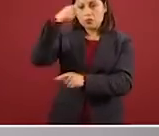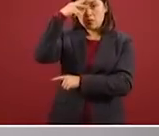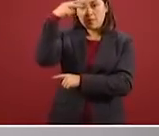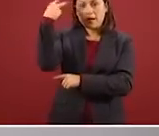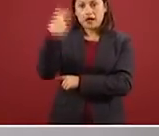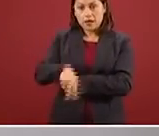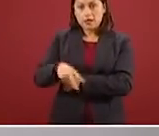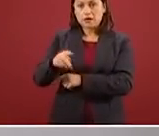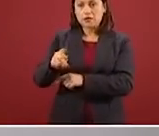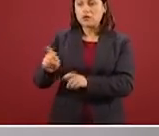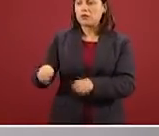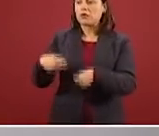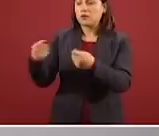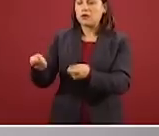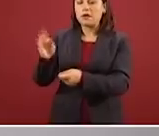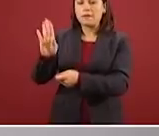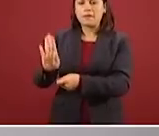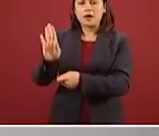no